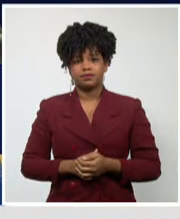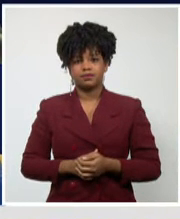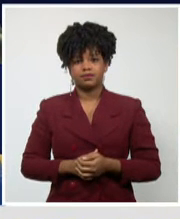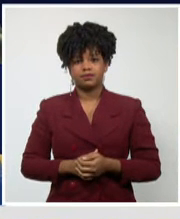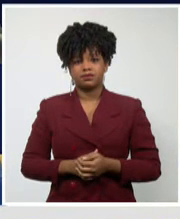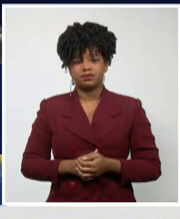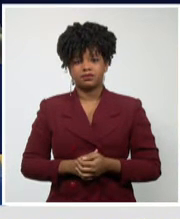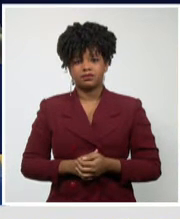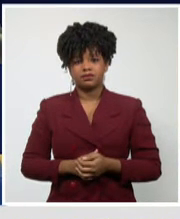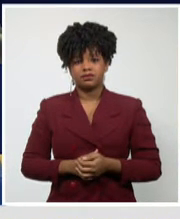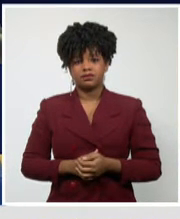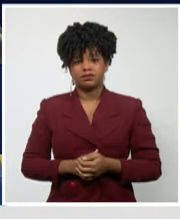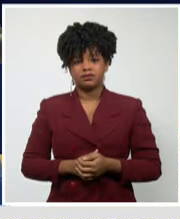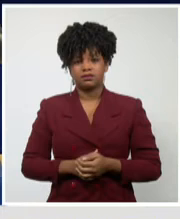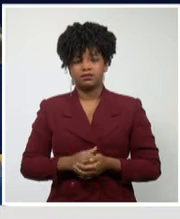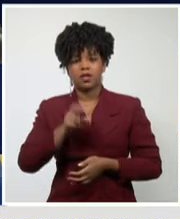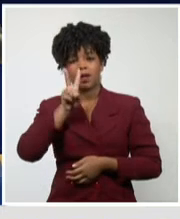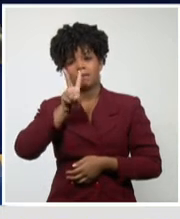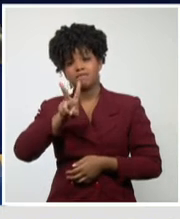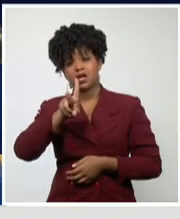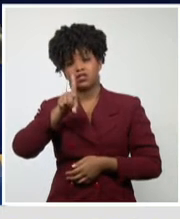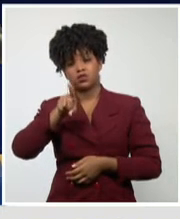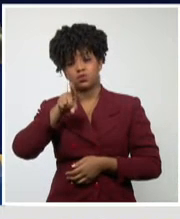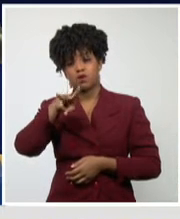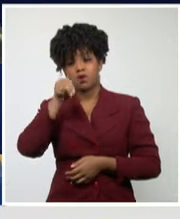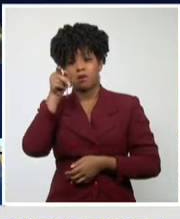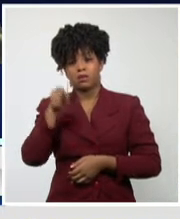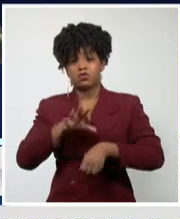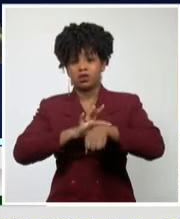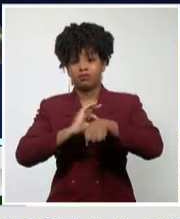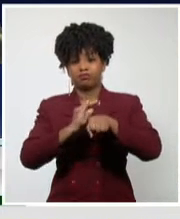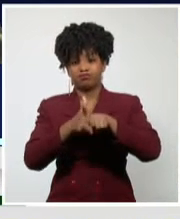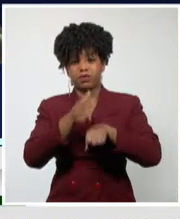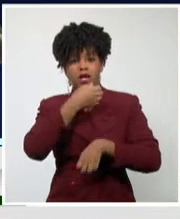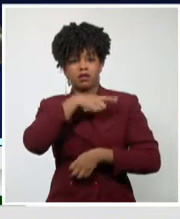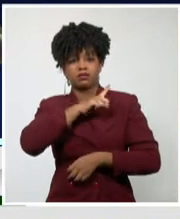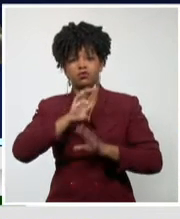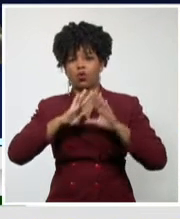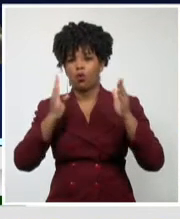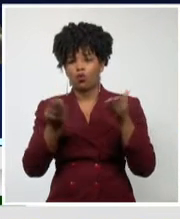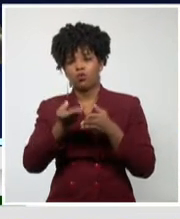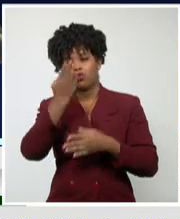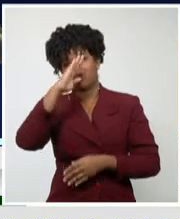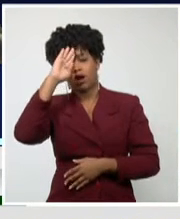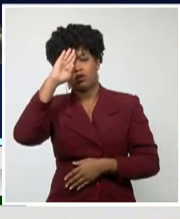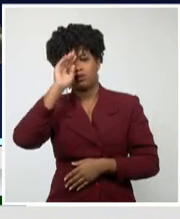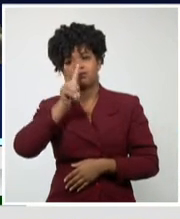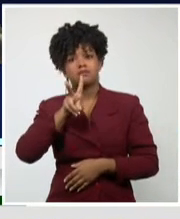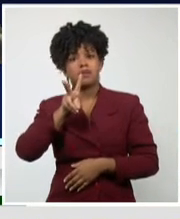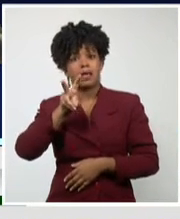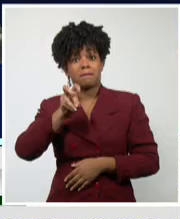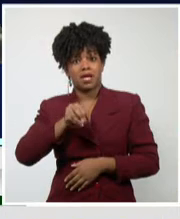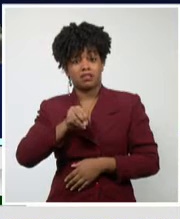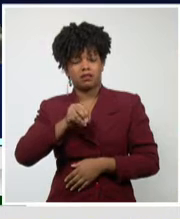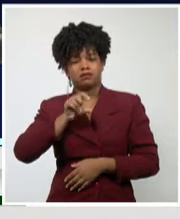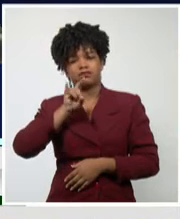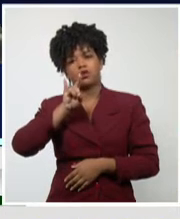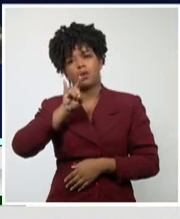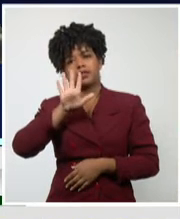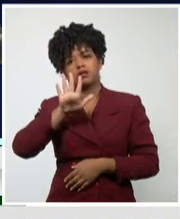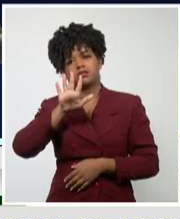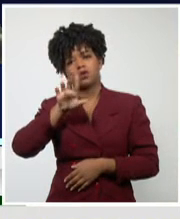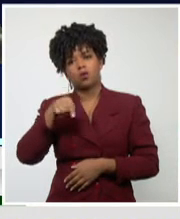Los 21 nuevos casos confirmados en el día de ayer, todos son cubanos. 20, el